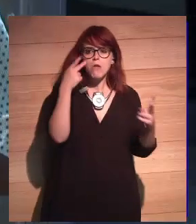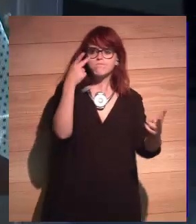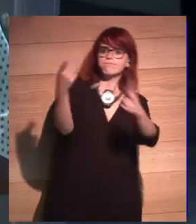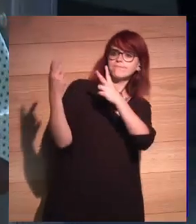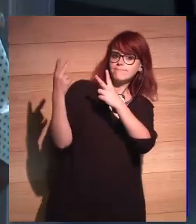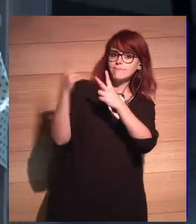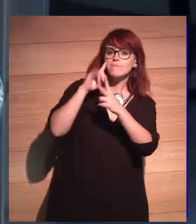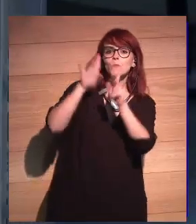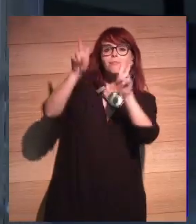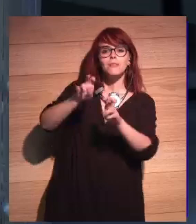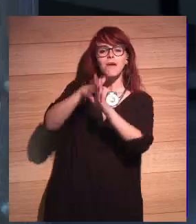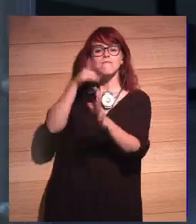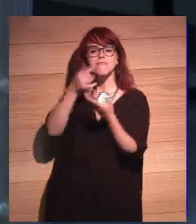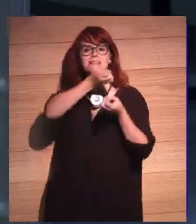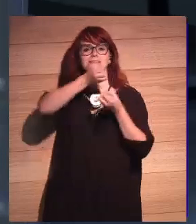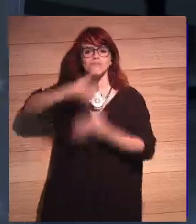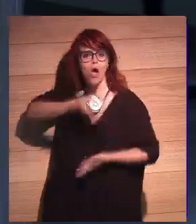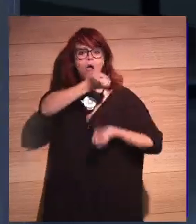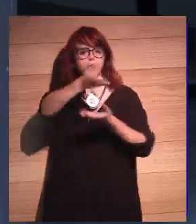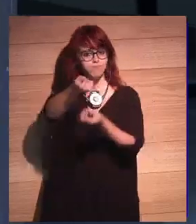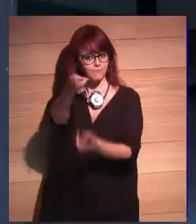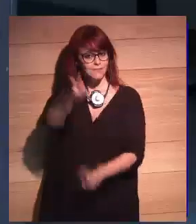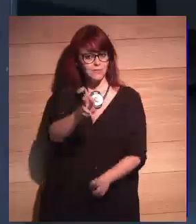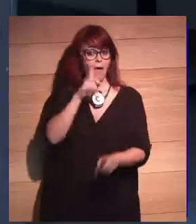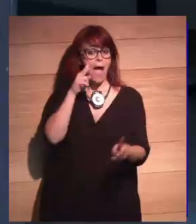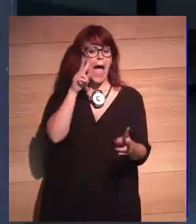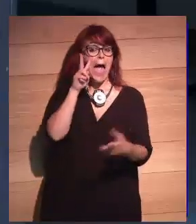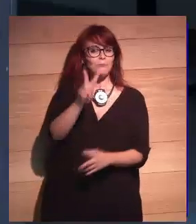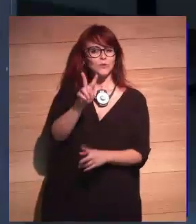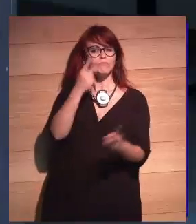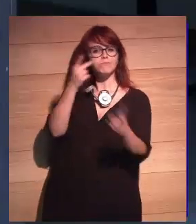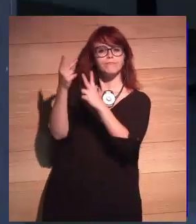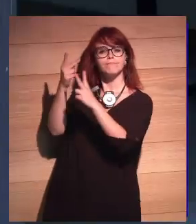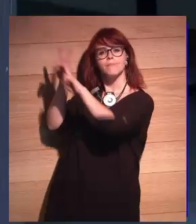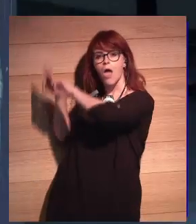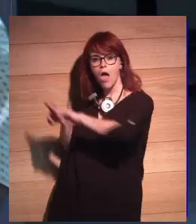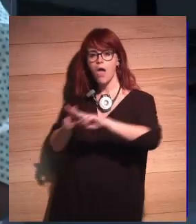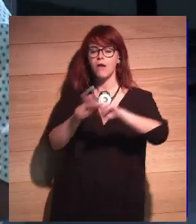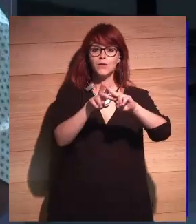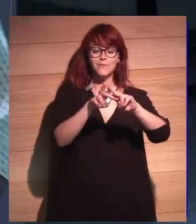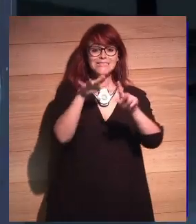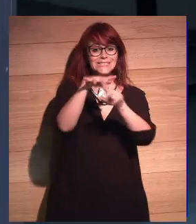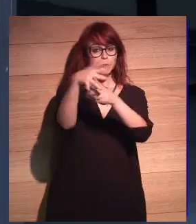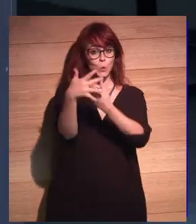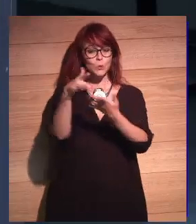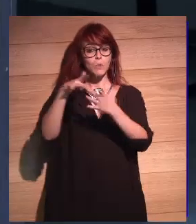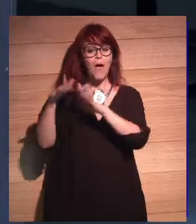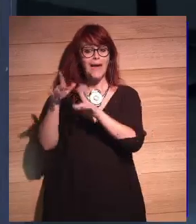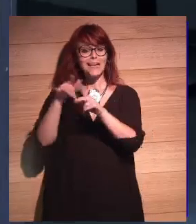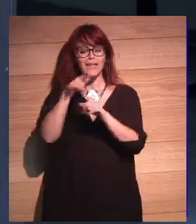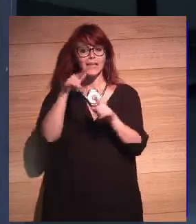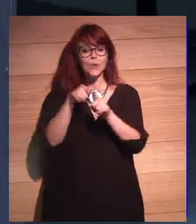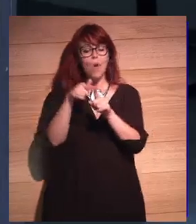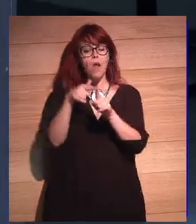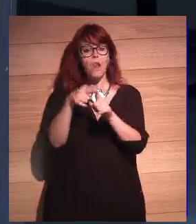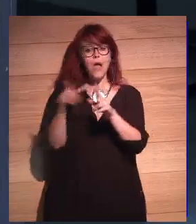atrás en materia de contar historias. Y lo que hemos visto es que en lugar de tratar de adaptar la